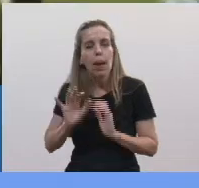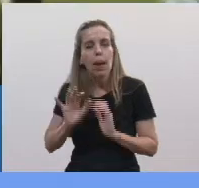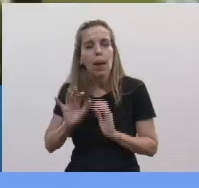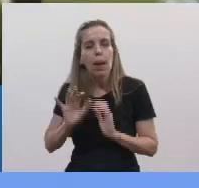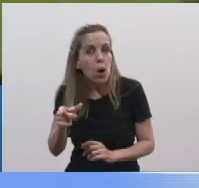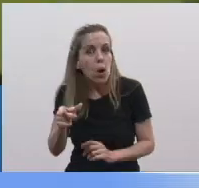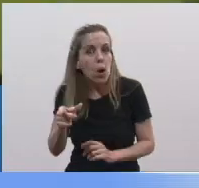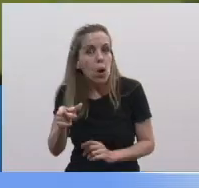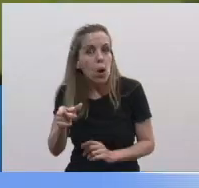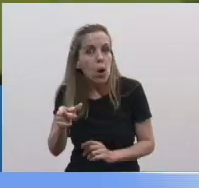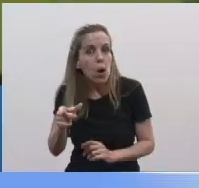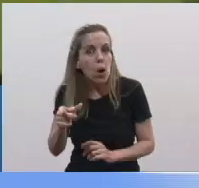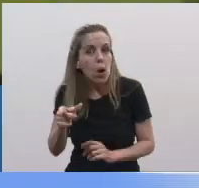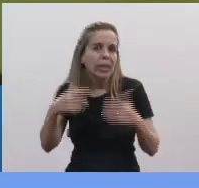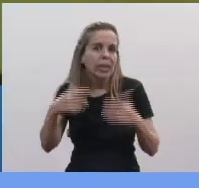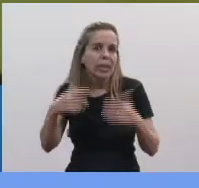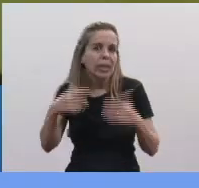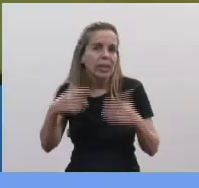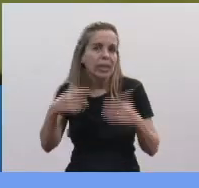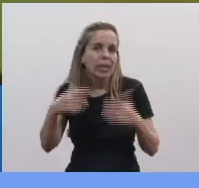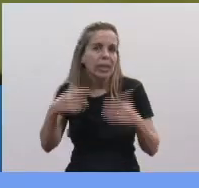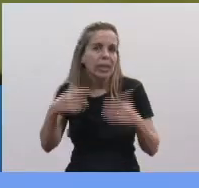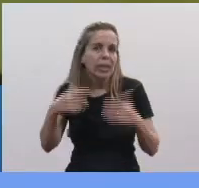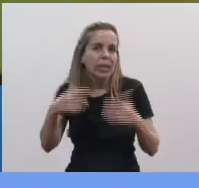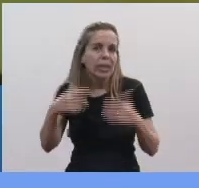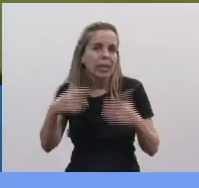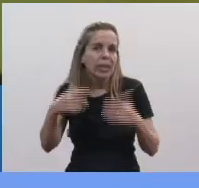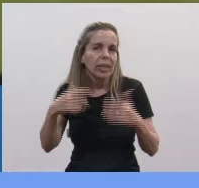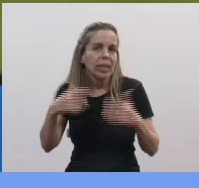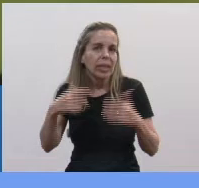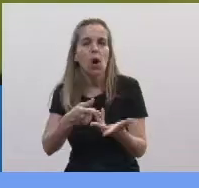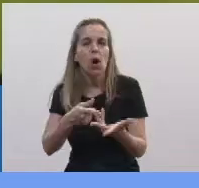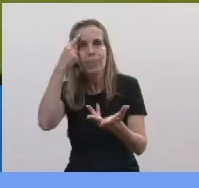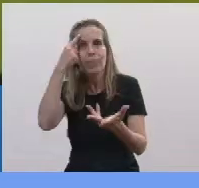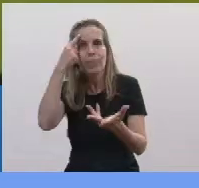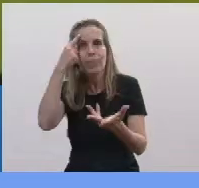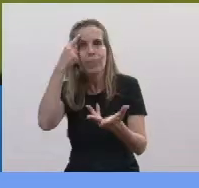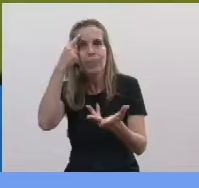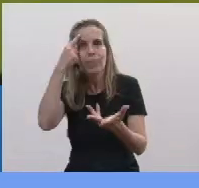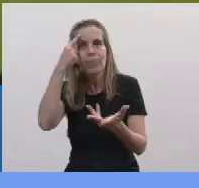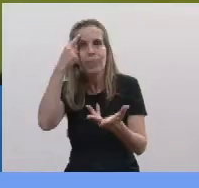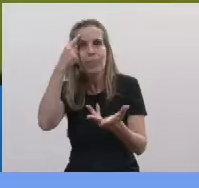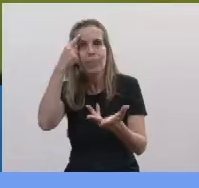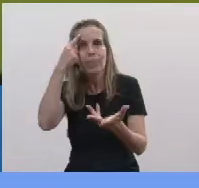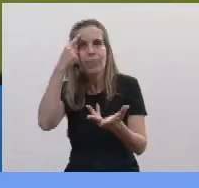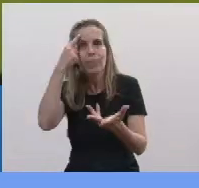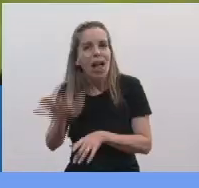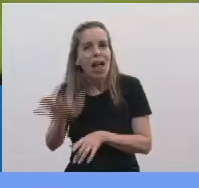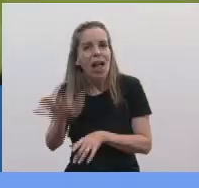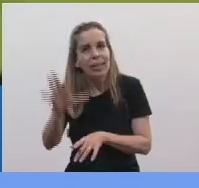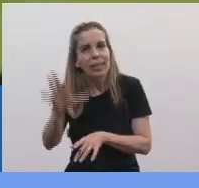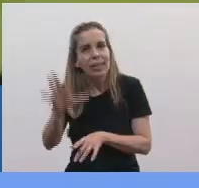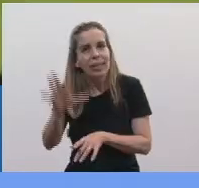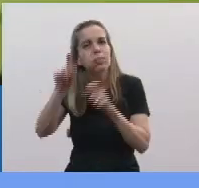Maradona, como pocos, fue canción, fue bandera, fue amor, esperanza, alegría. Su nombre